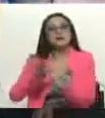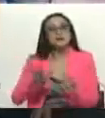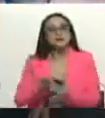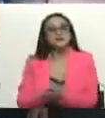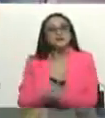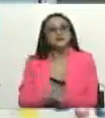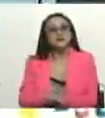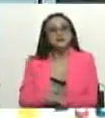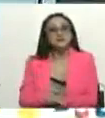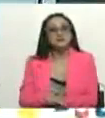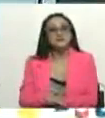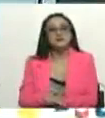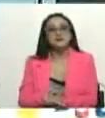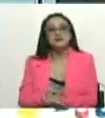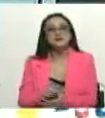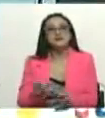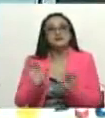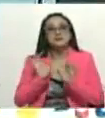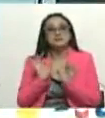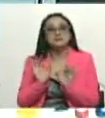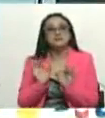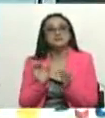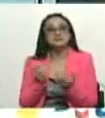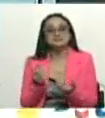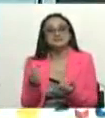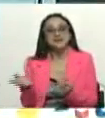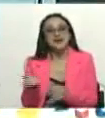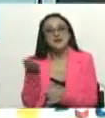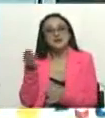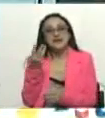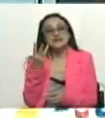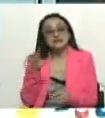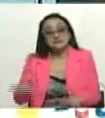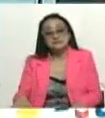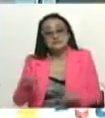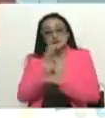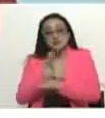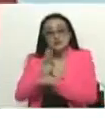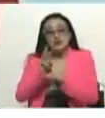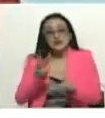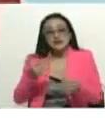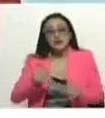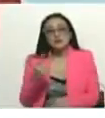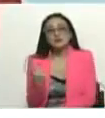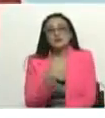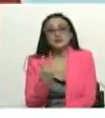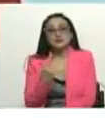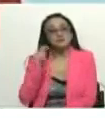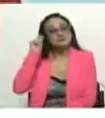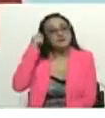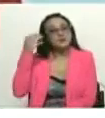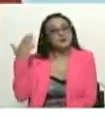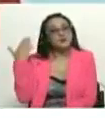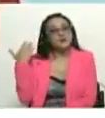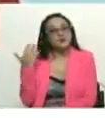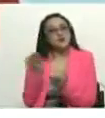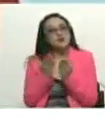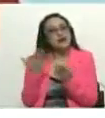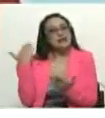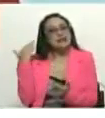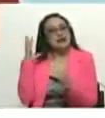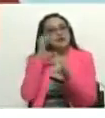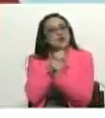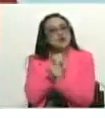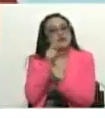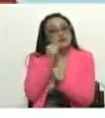prima que le permitiría levantar a sus 3 hijos sola. Y lo recuerdo porque estudiaba de noche, ya trabajaba